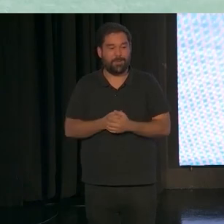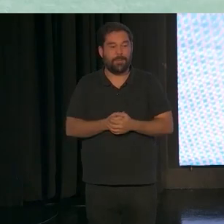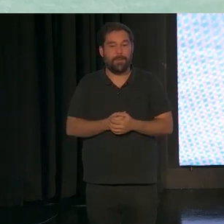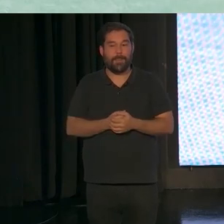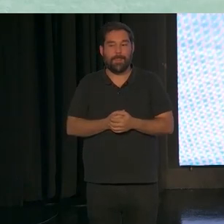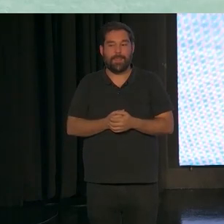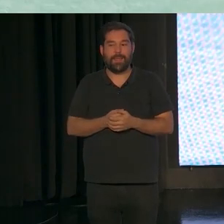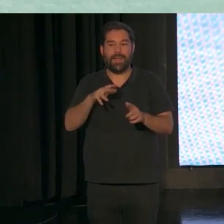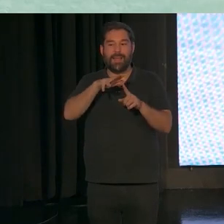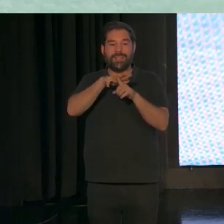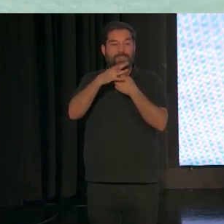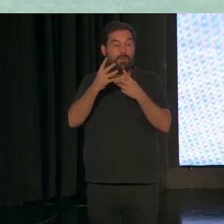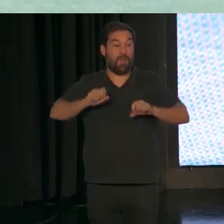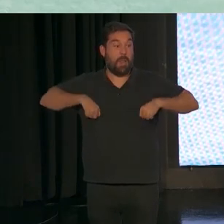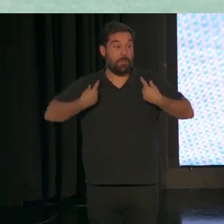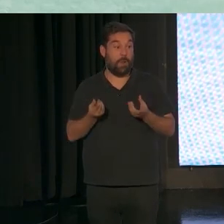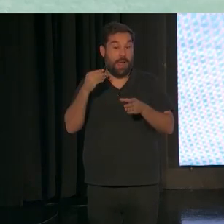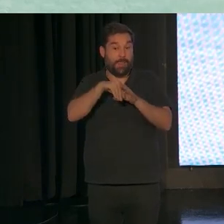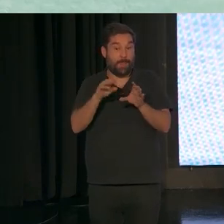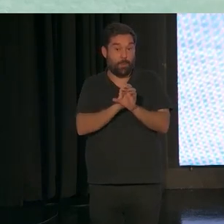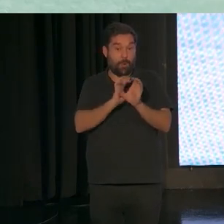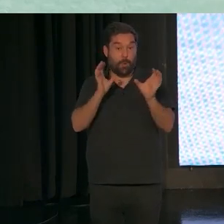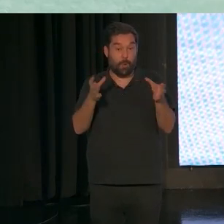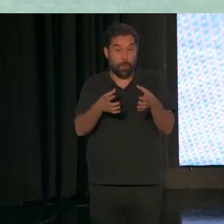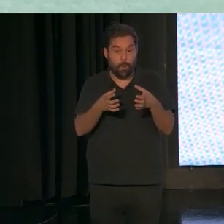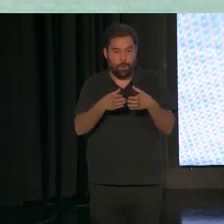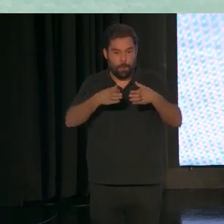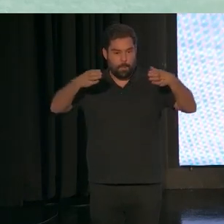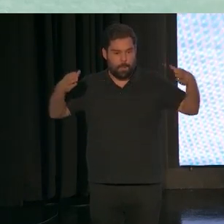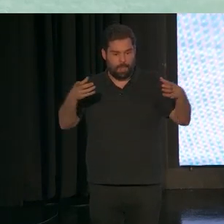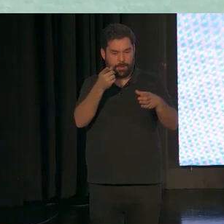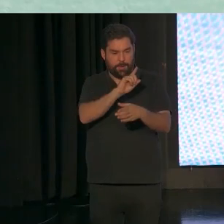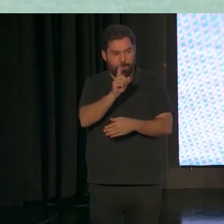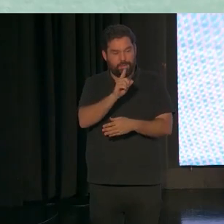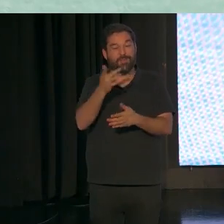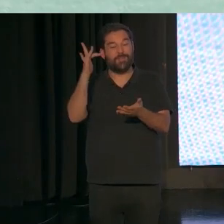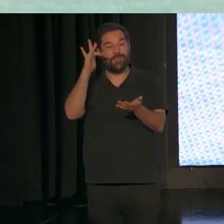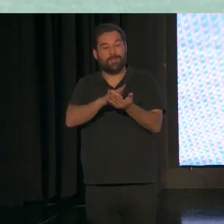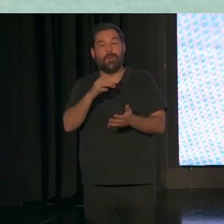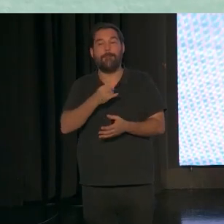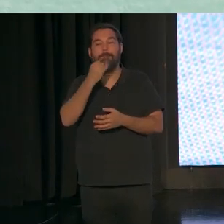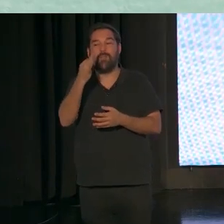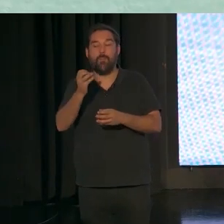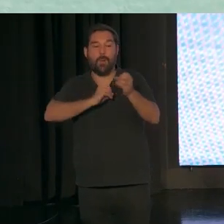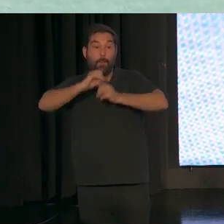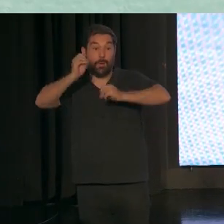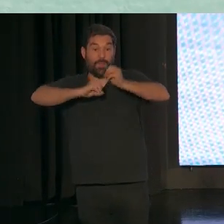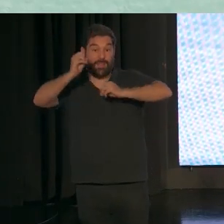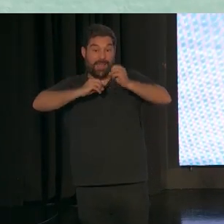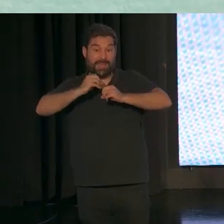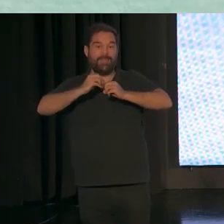es su situación natural estar en grupos muy muy grandes y cuando hay un número suficiente de adultos